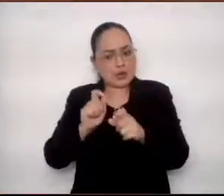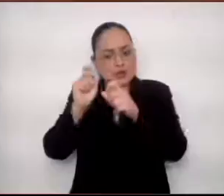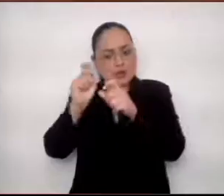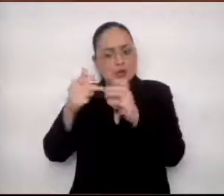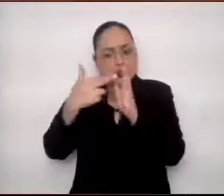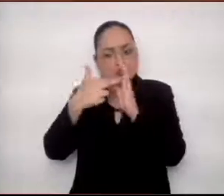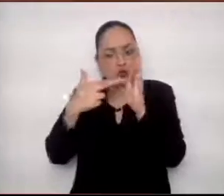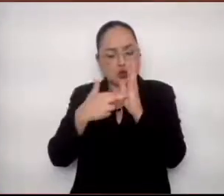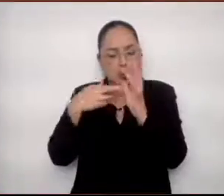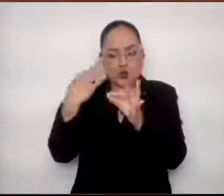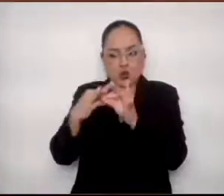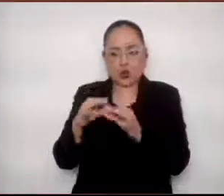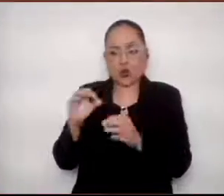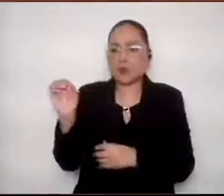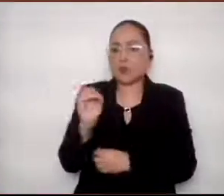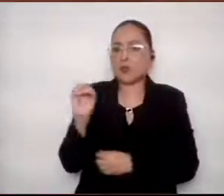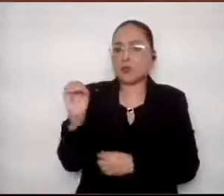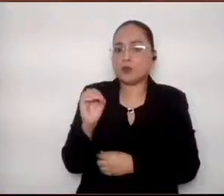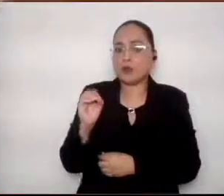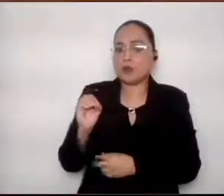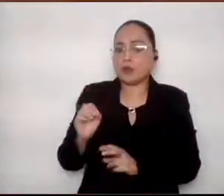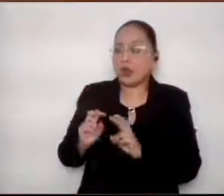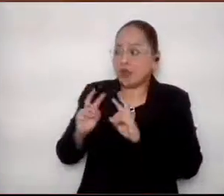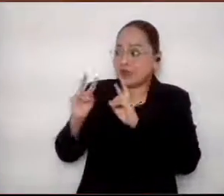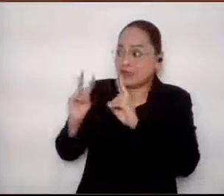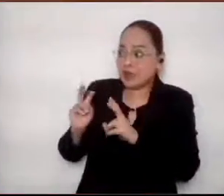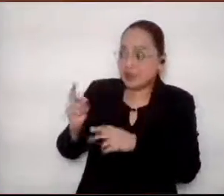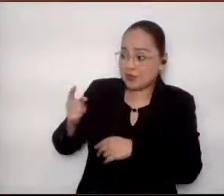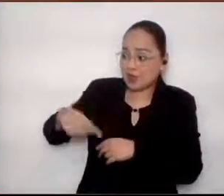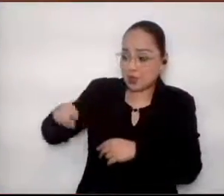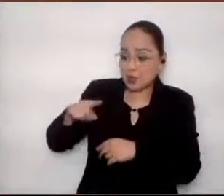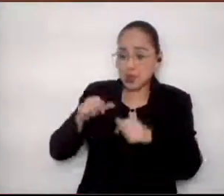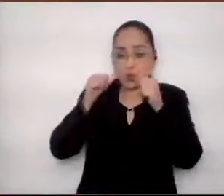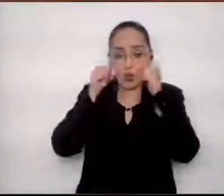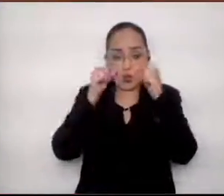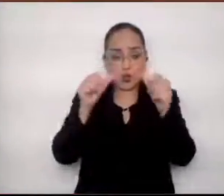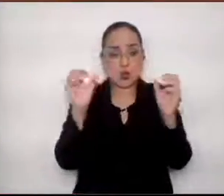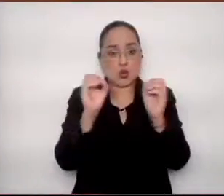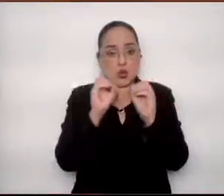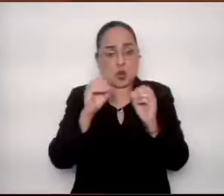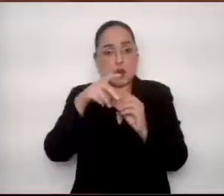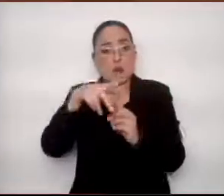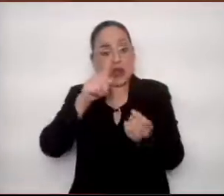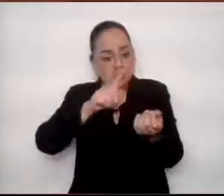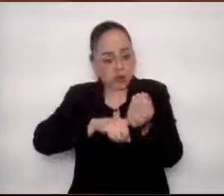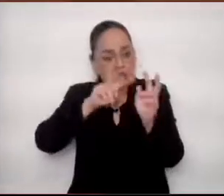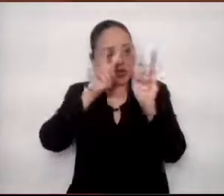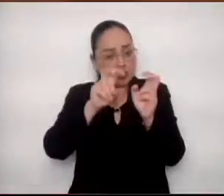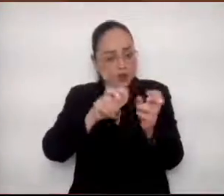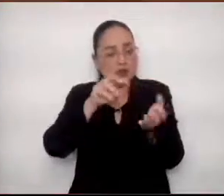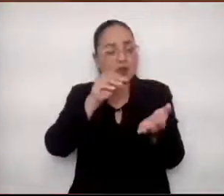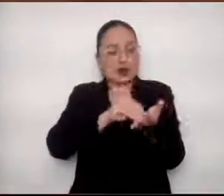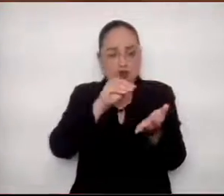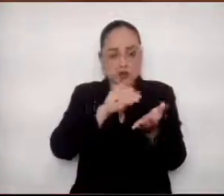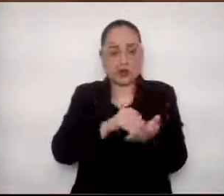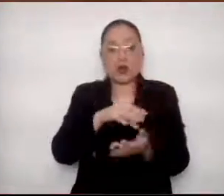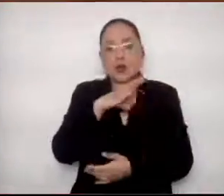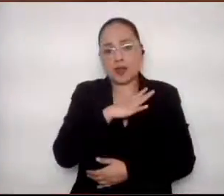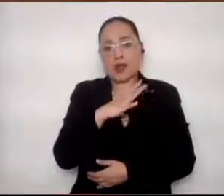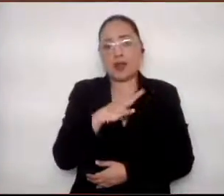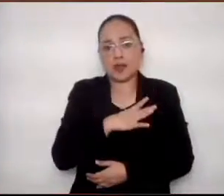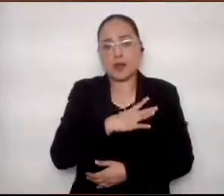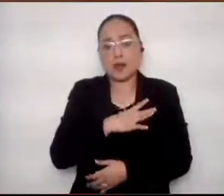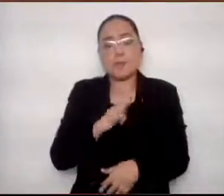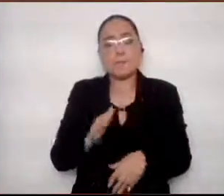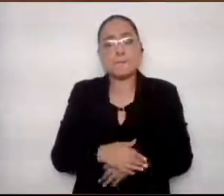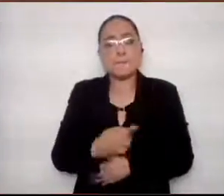Es un tema que se ha evadido por todos, pero que existe. Existe porque en el